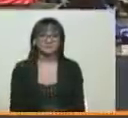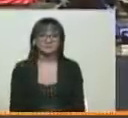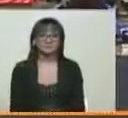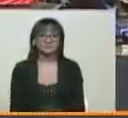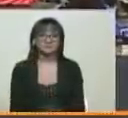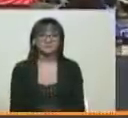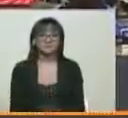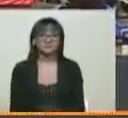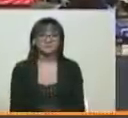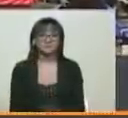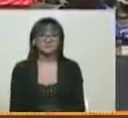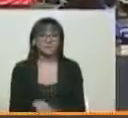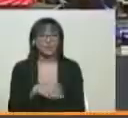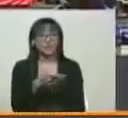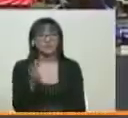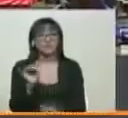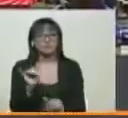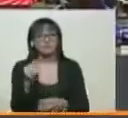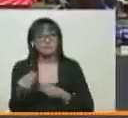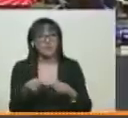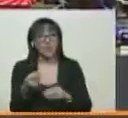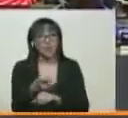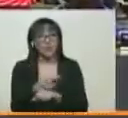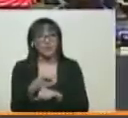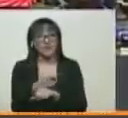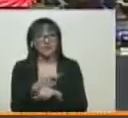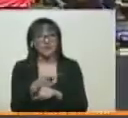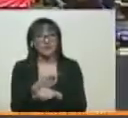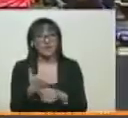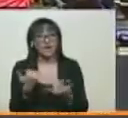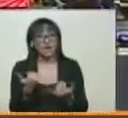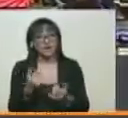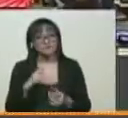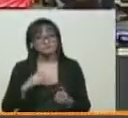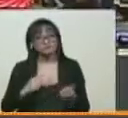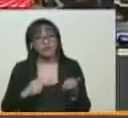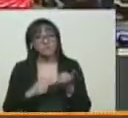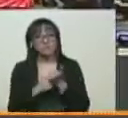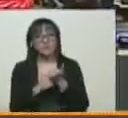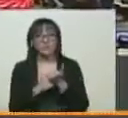Ustedes lo hicieron gobernador. Yo le doy todo mi apoyo.